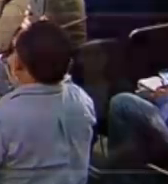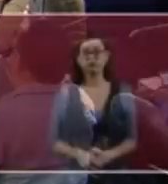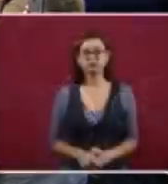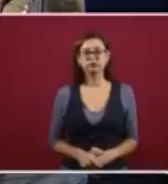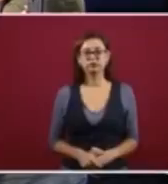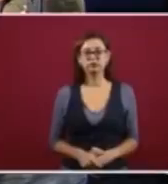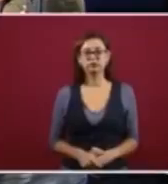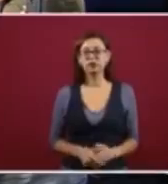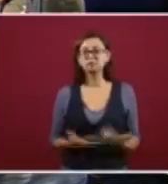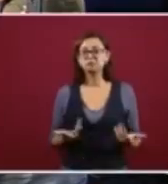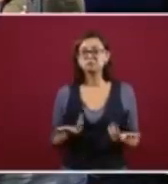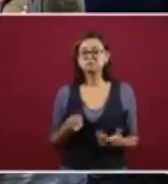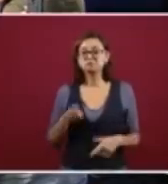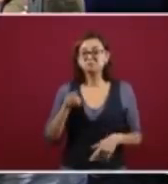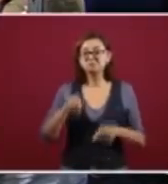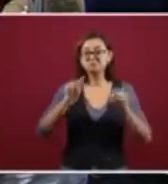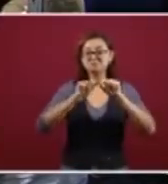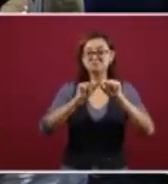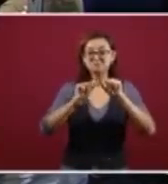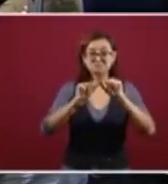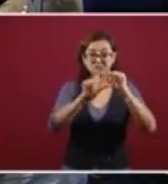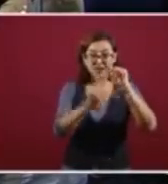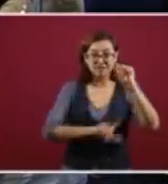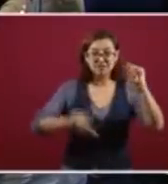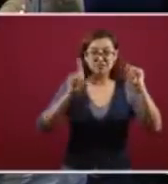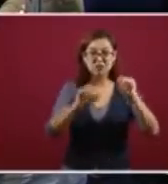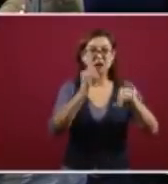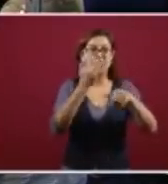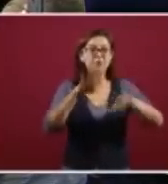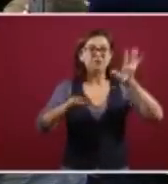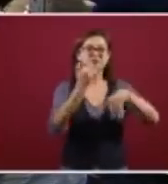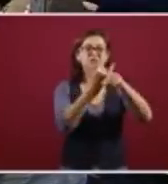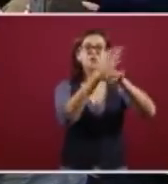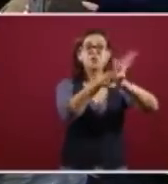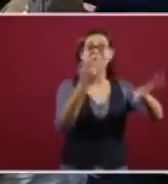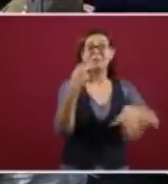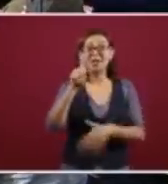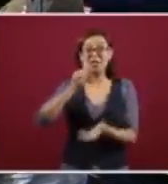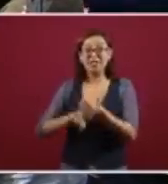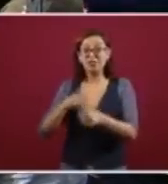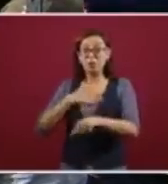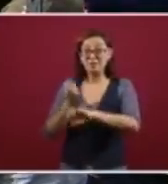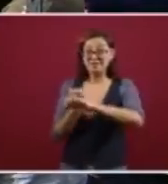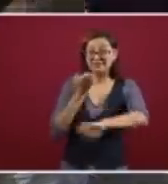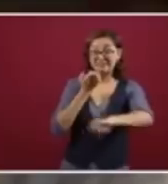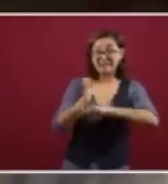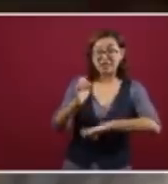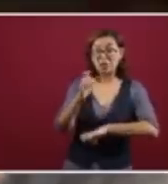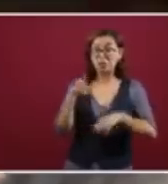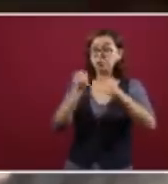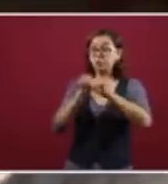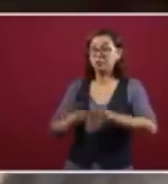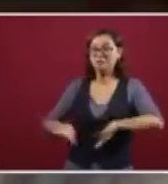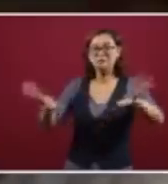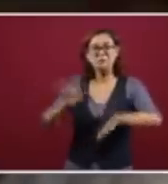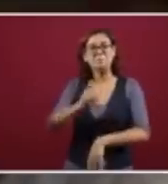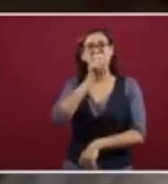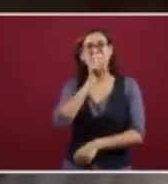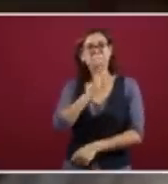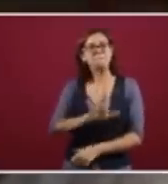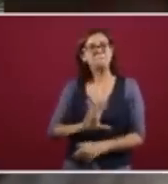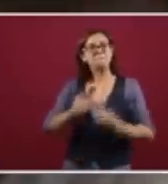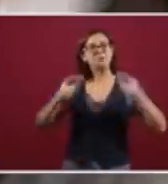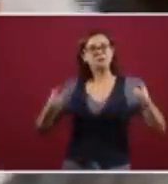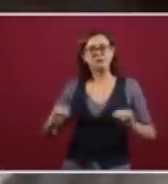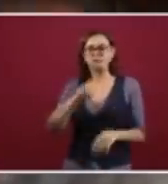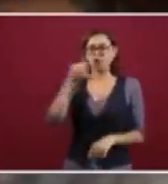¿Por qué? Porque tenemos una autocensura, ¿sí?, autoimpuesta como periodistas, no porque a lo mejor el